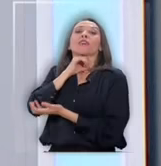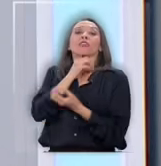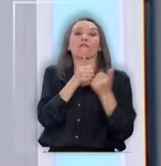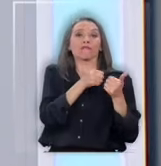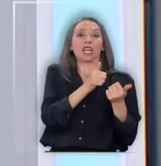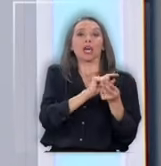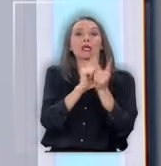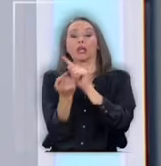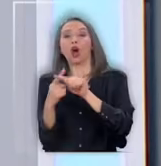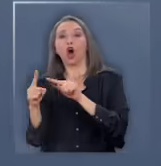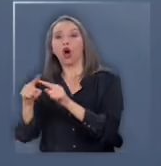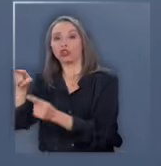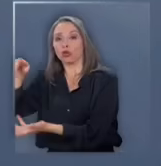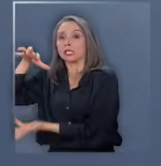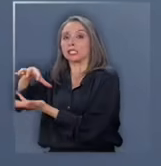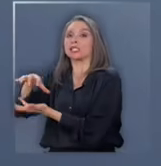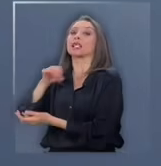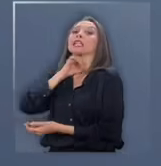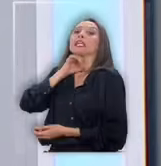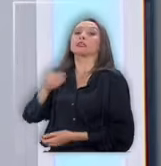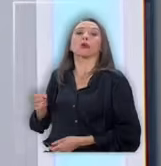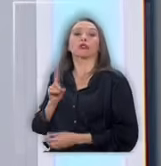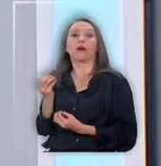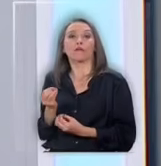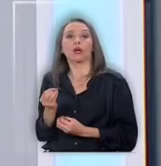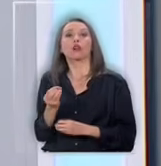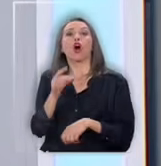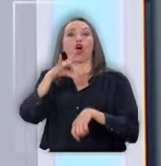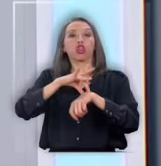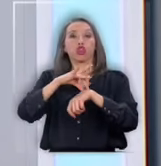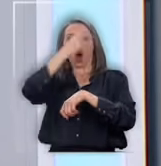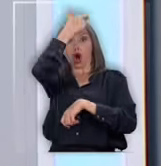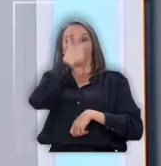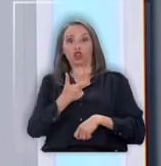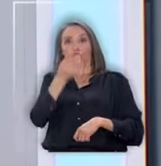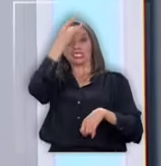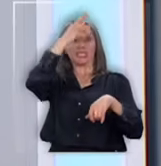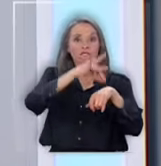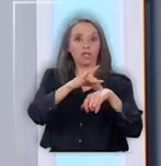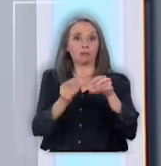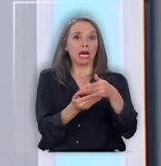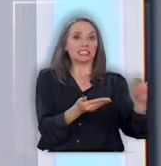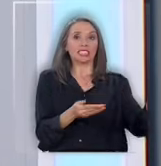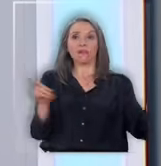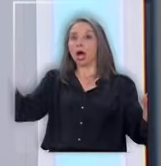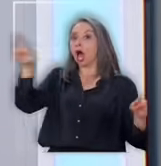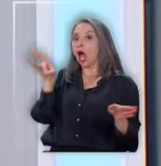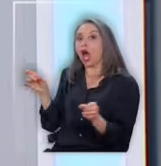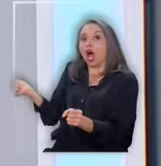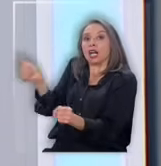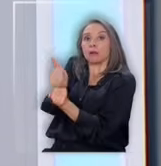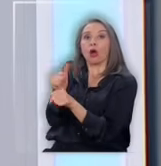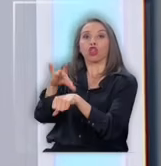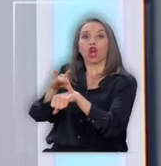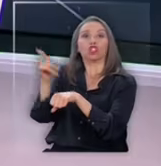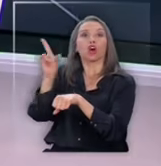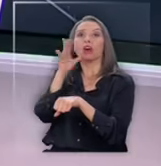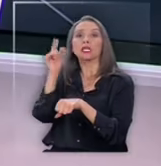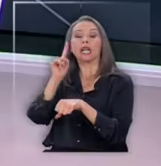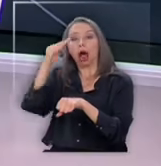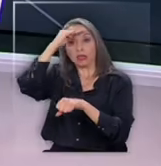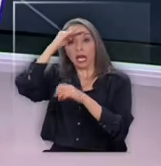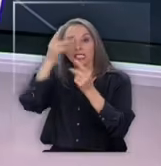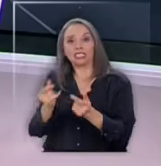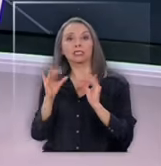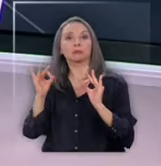empezamos a tender con uno que no es el óptimo que se empiezan a enfermar médicos que son reemplazados por médicos que no tienen el amin el mismo entrenamiento la